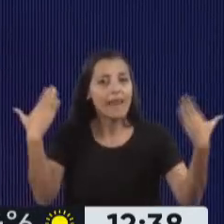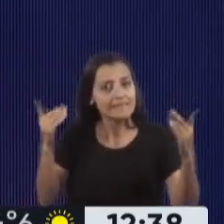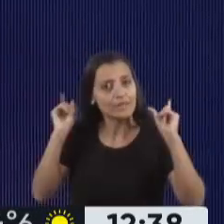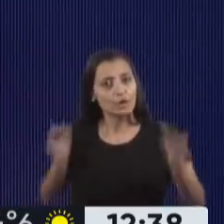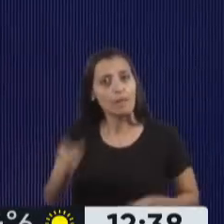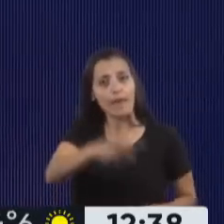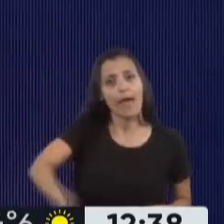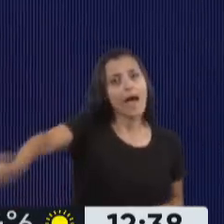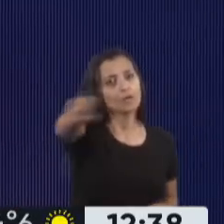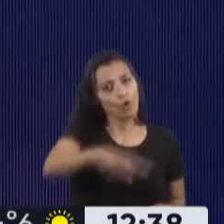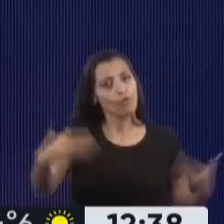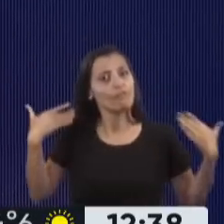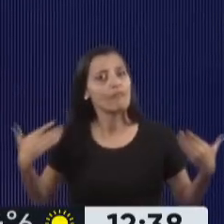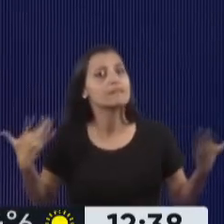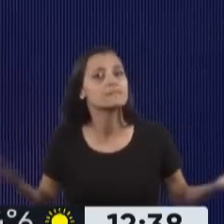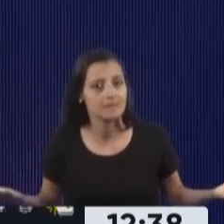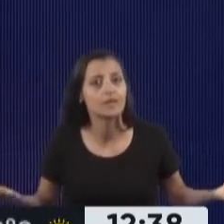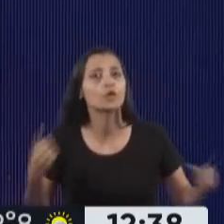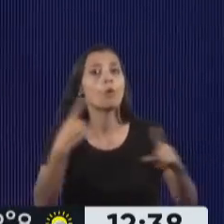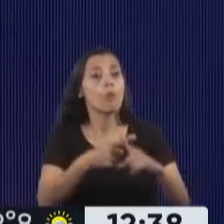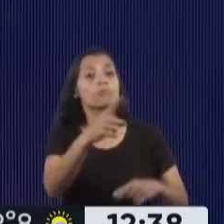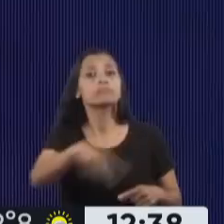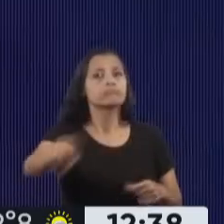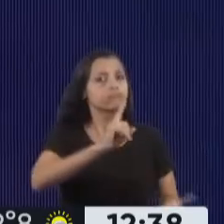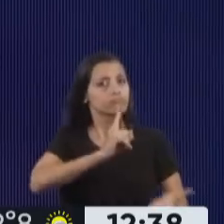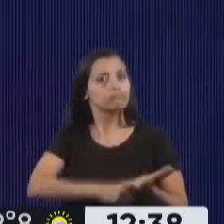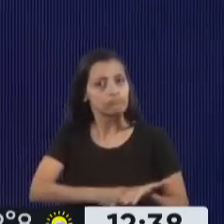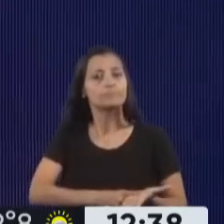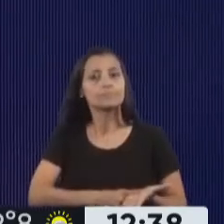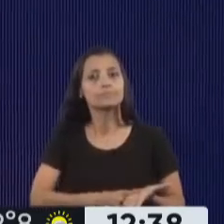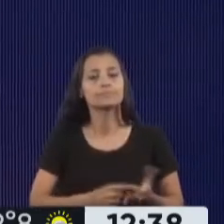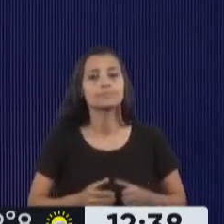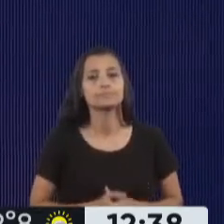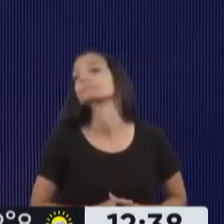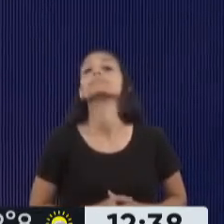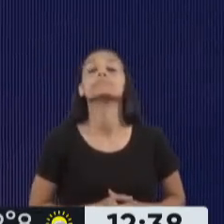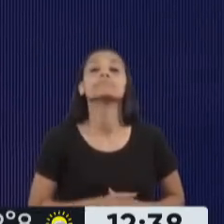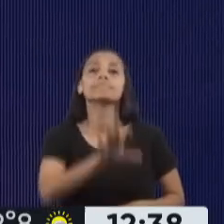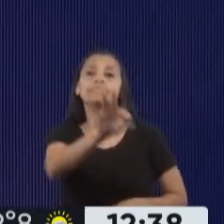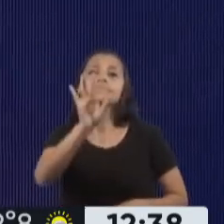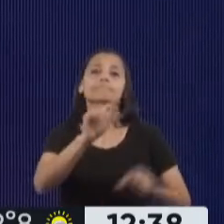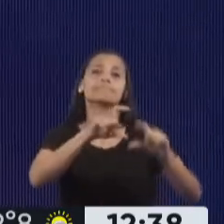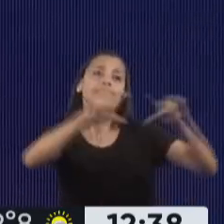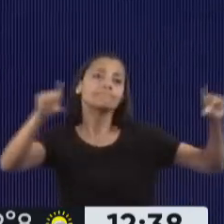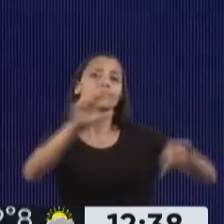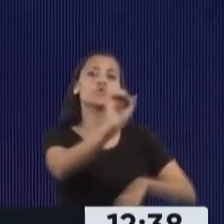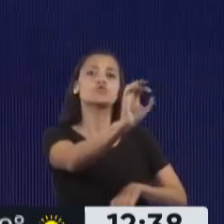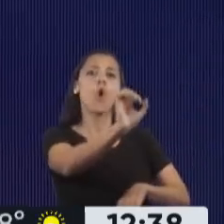felicitarlos por la elección del nombre de este